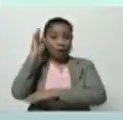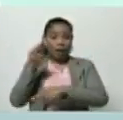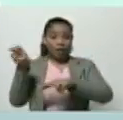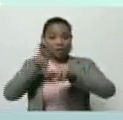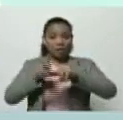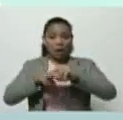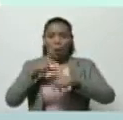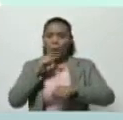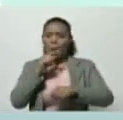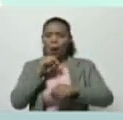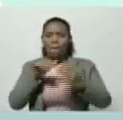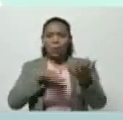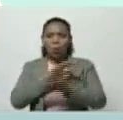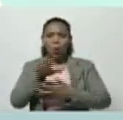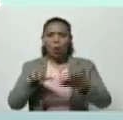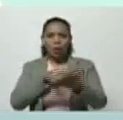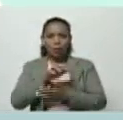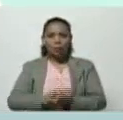problema.